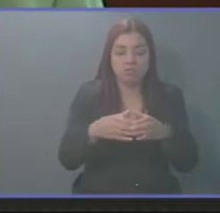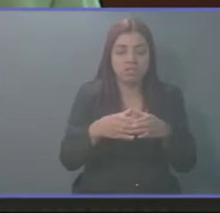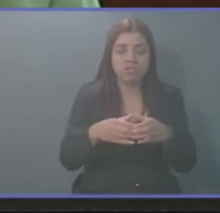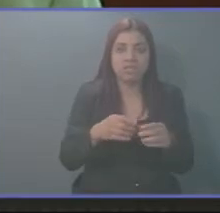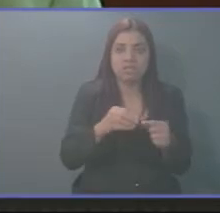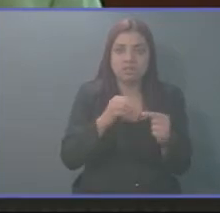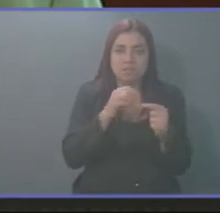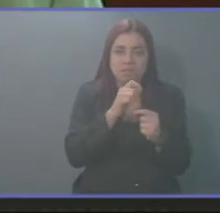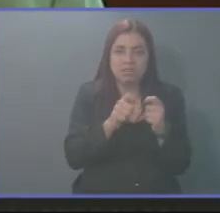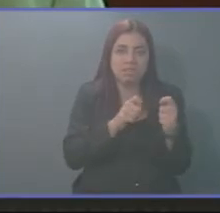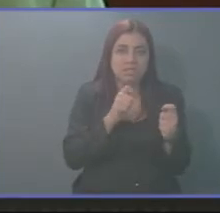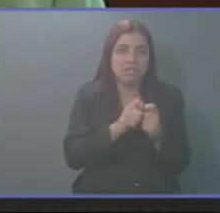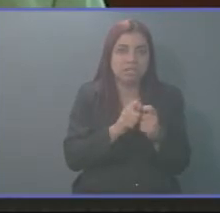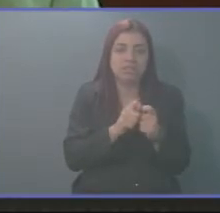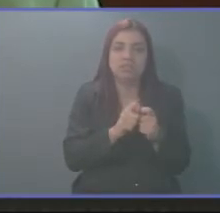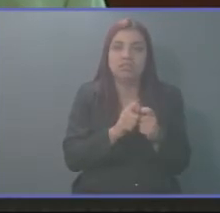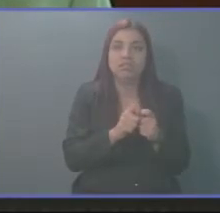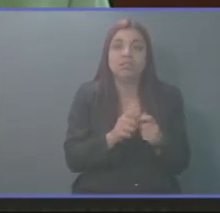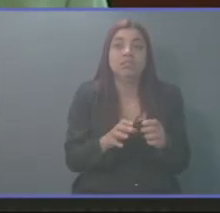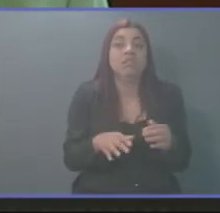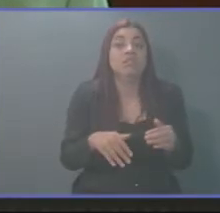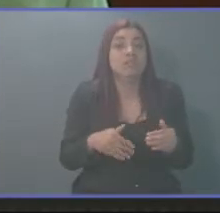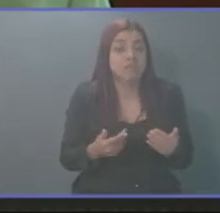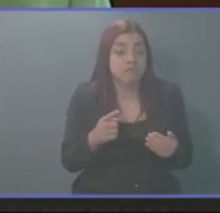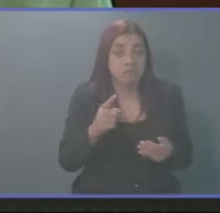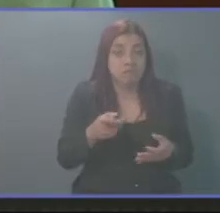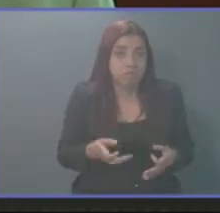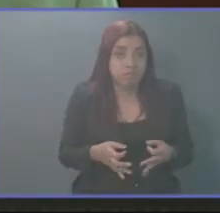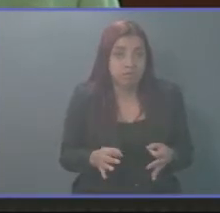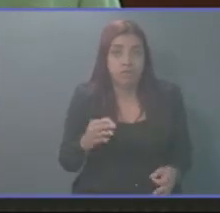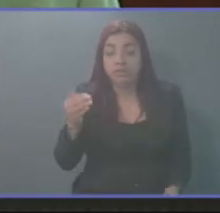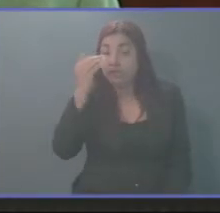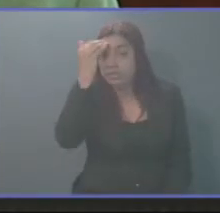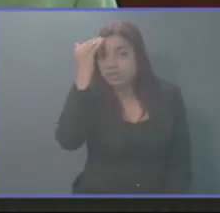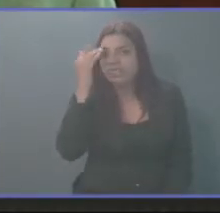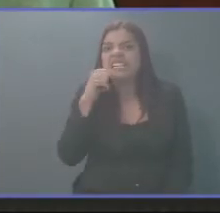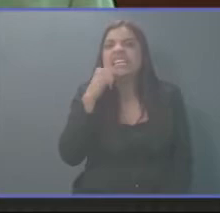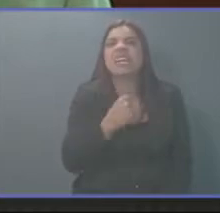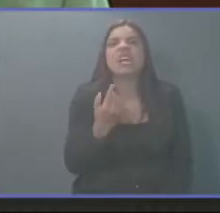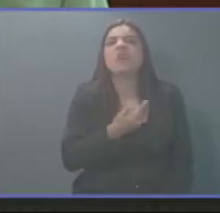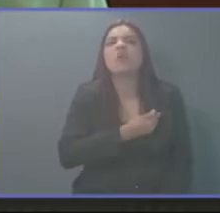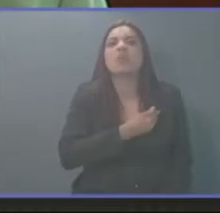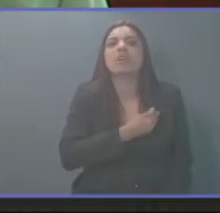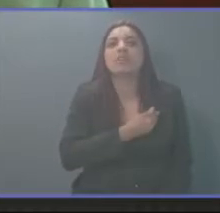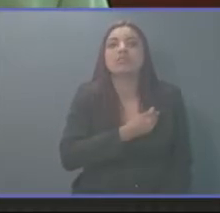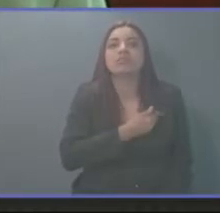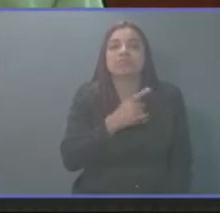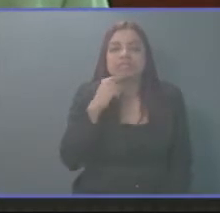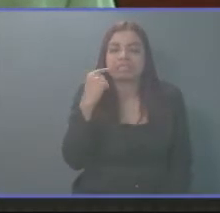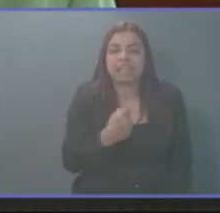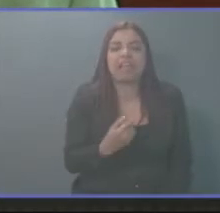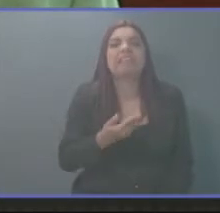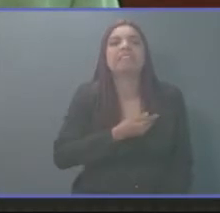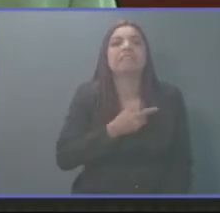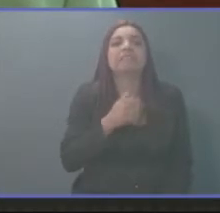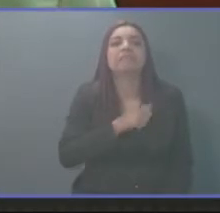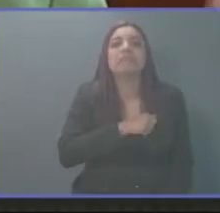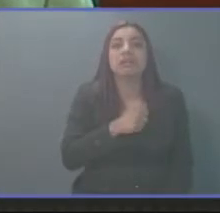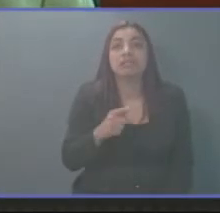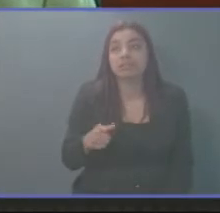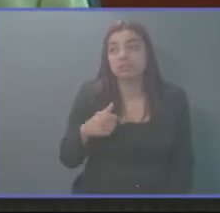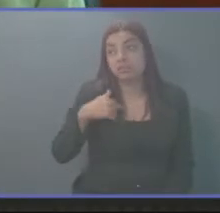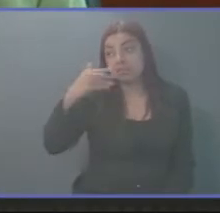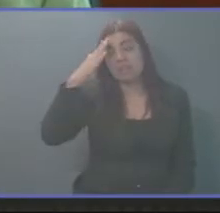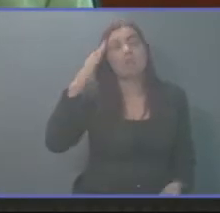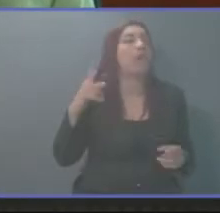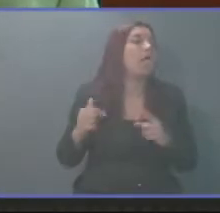especial para que de esta manera también se puedan deducir responsabilidades. Sabemos que a Vox